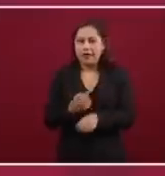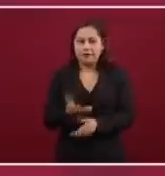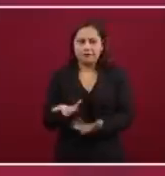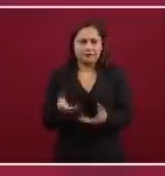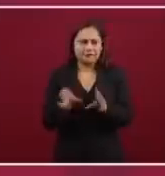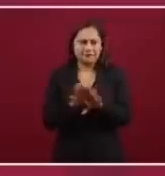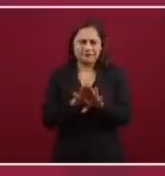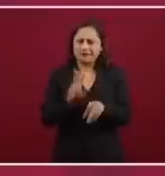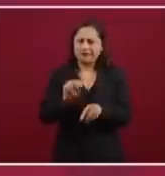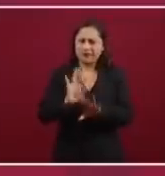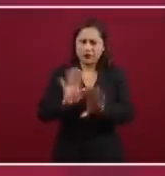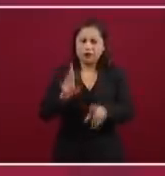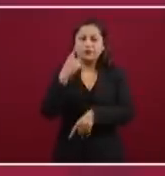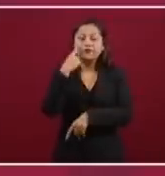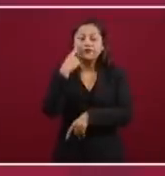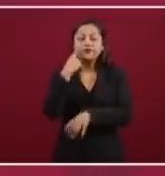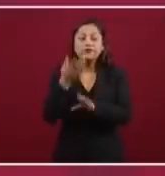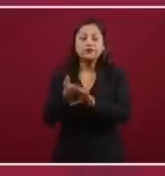Negociaban,